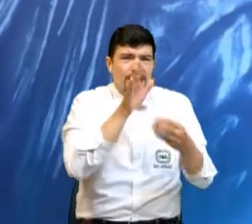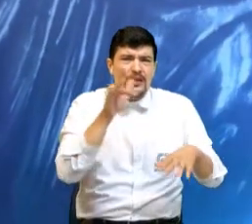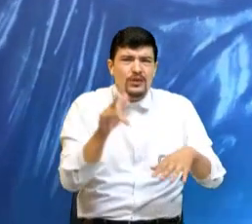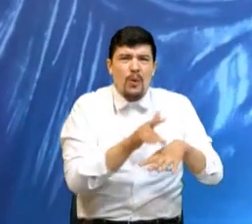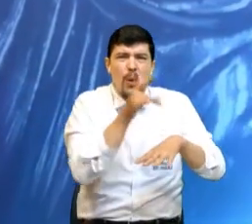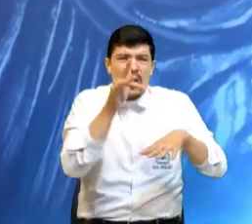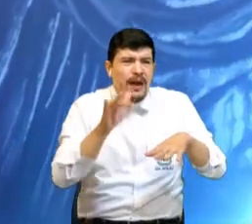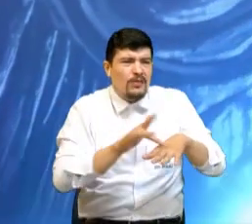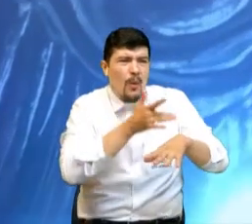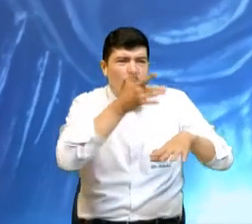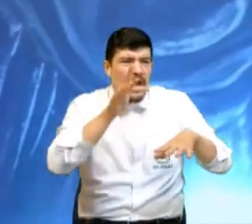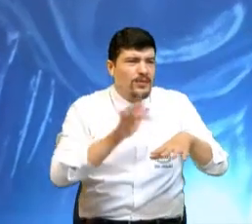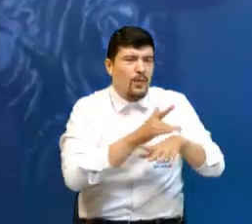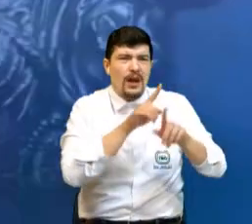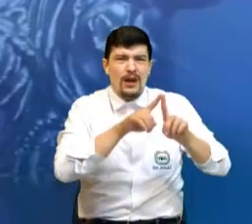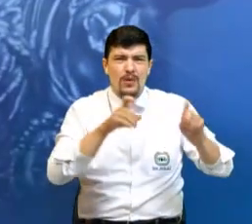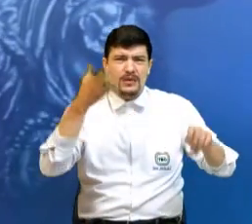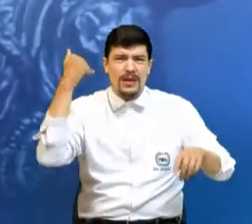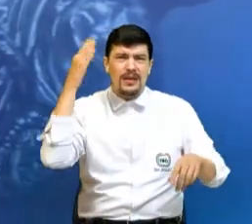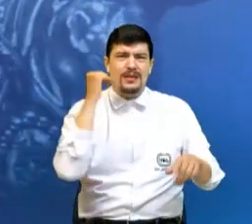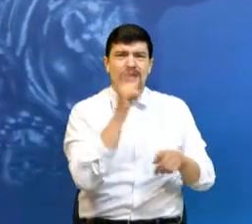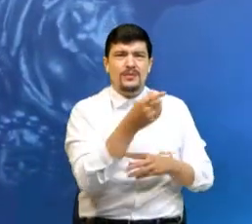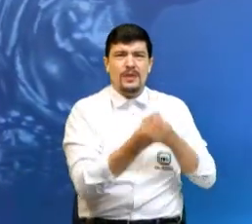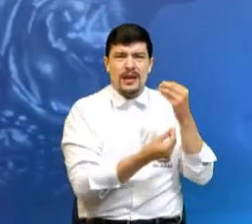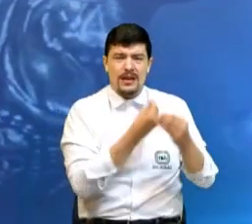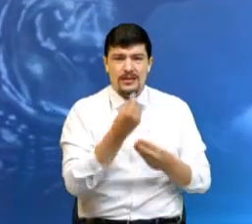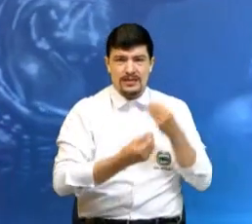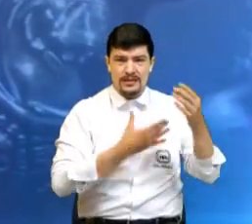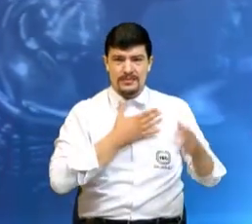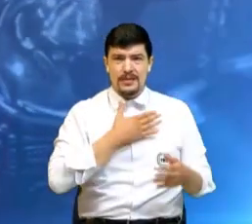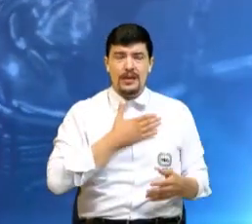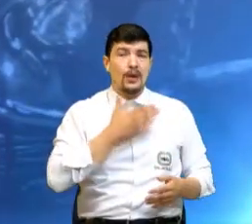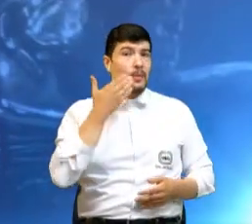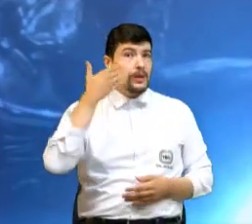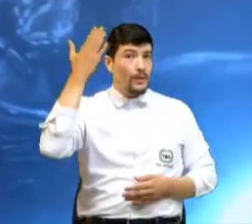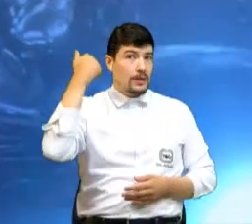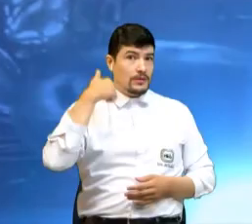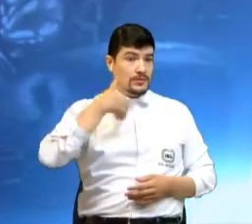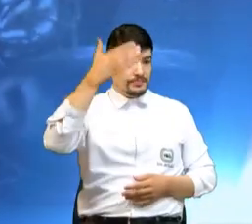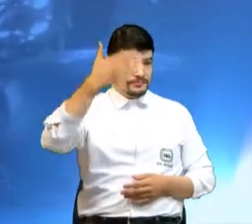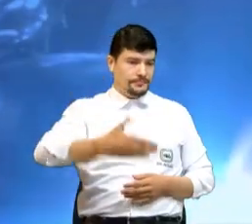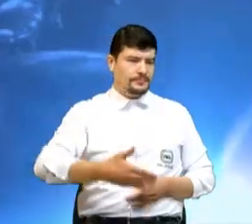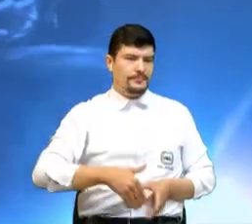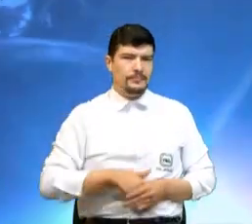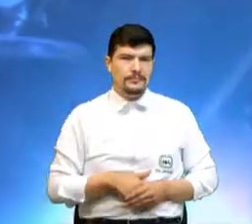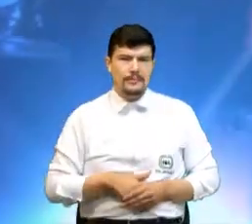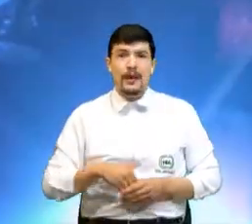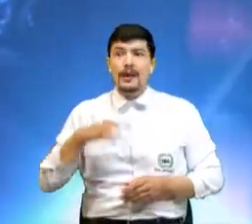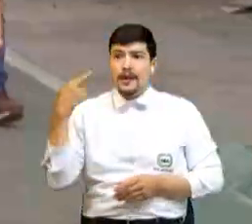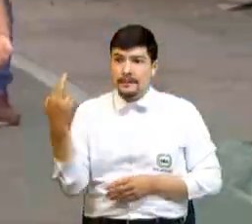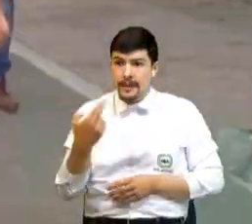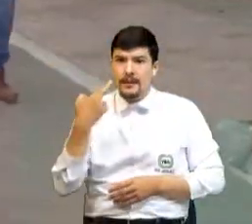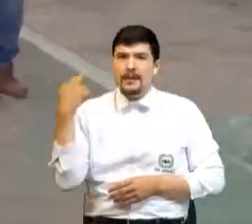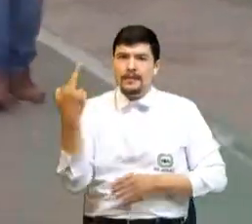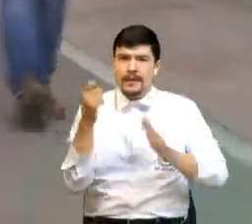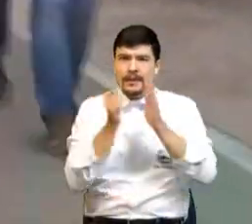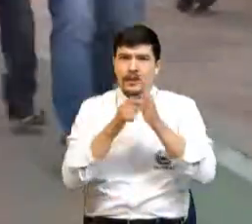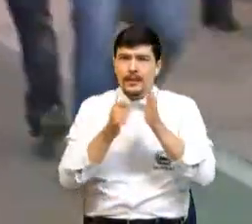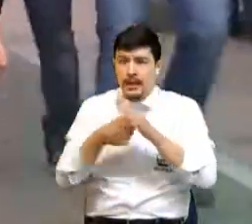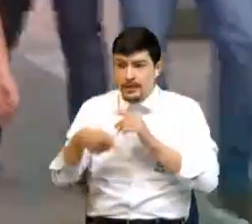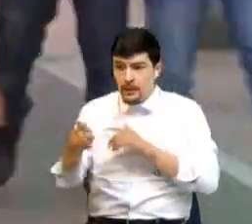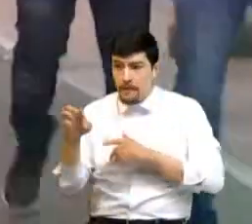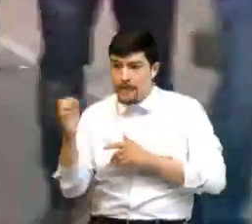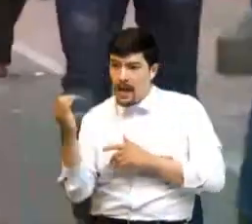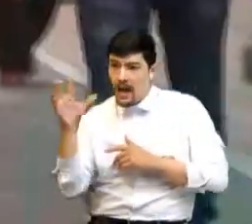tocamientos y por cosas que él le hacía practicarle a uno cuando uno estaba pequeño. Y fue en varias ocasiones. Pablo dice que